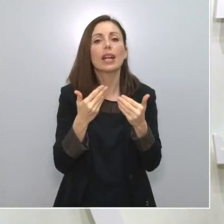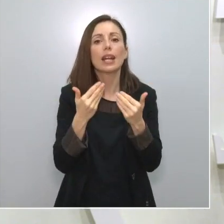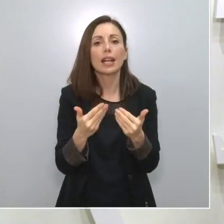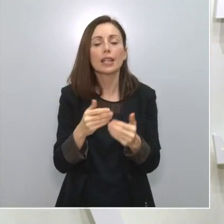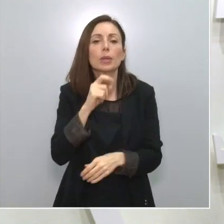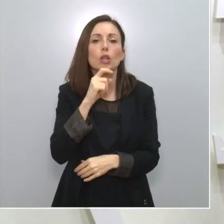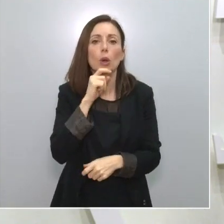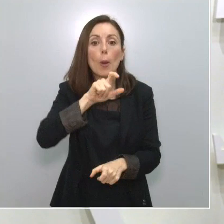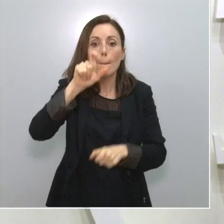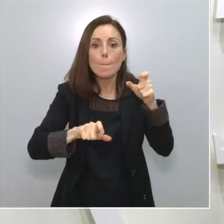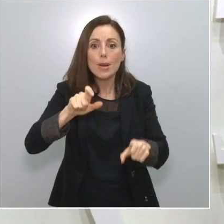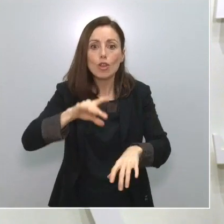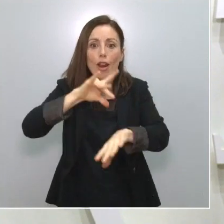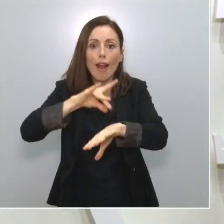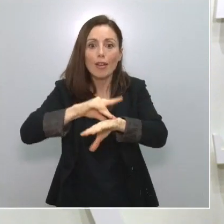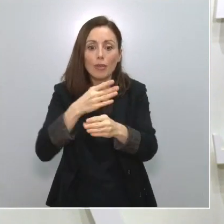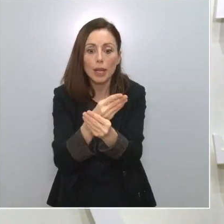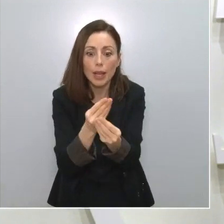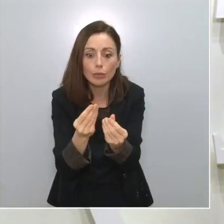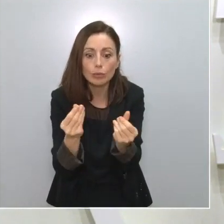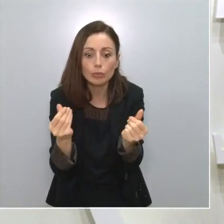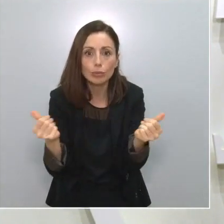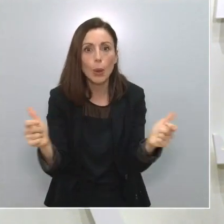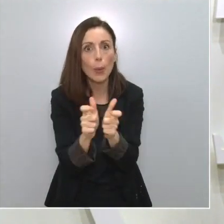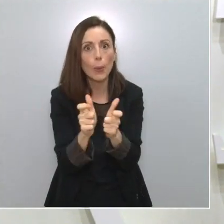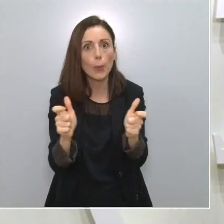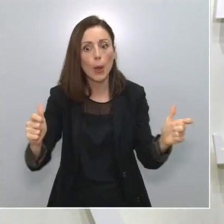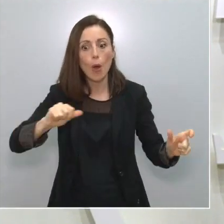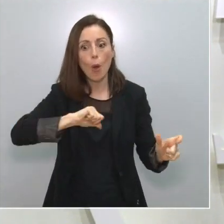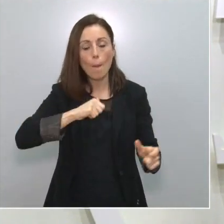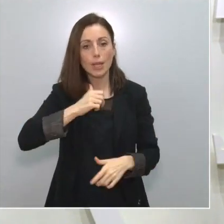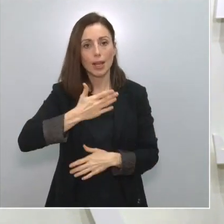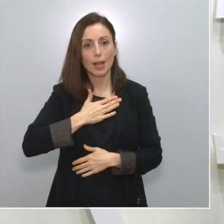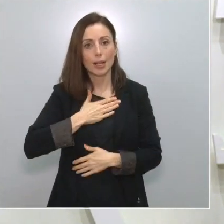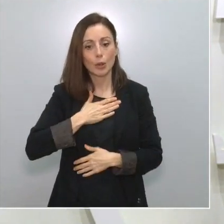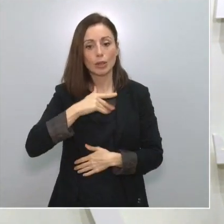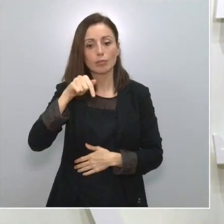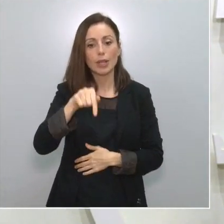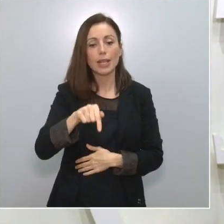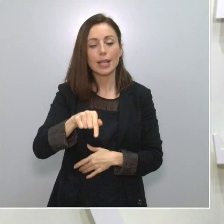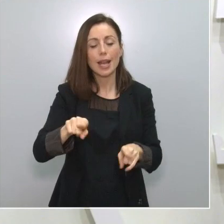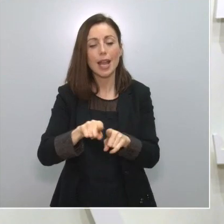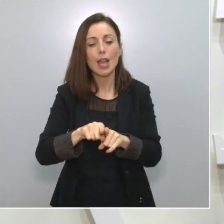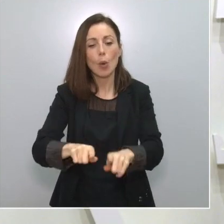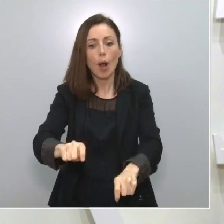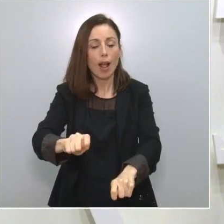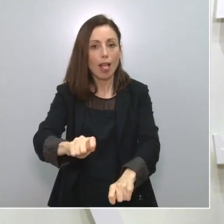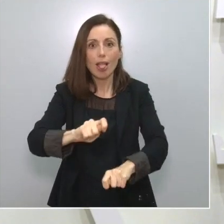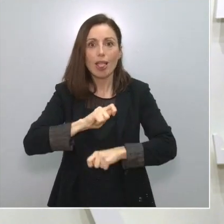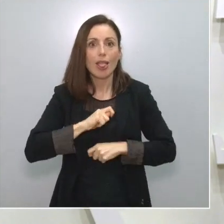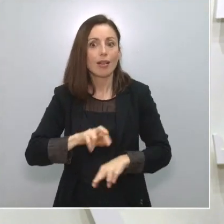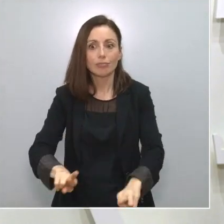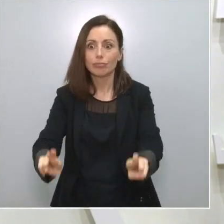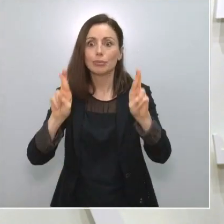recuperadas que cada día dejan atrás la enfermedad en nuestros hospitales. Ellas son nuestro mayor motivo de